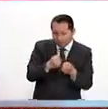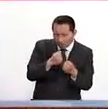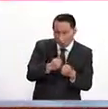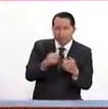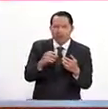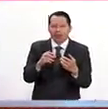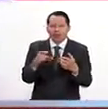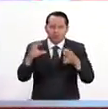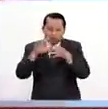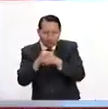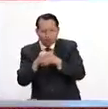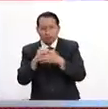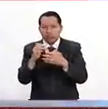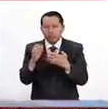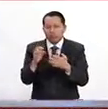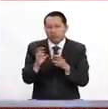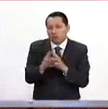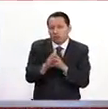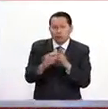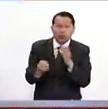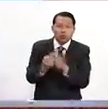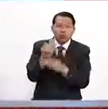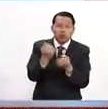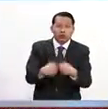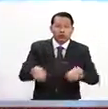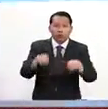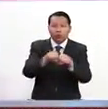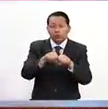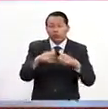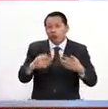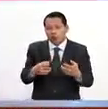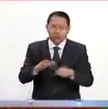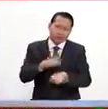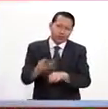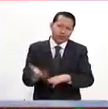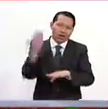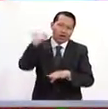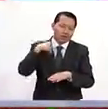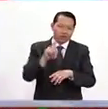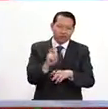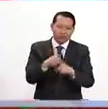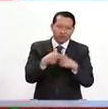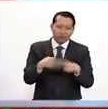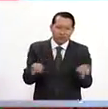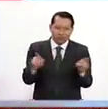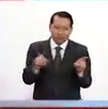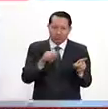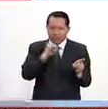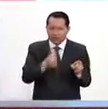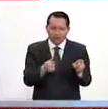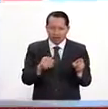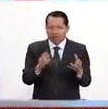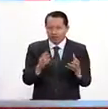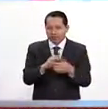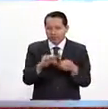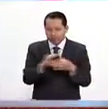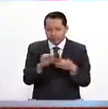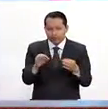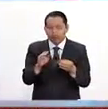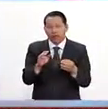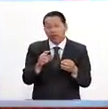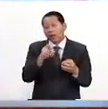ve cercana? ¿Va a ser un nuevo socio, lo cual antes no era pues, determinado de esta manera? Ya se está